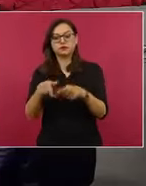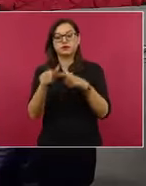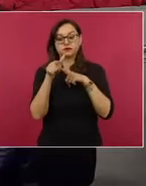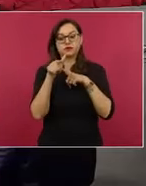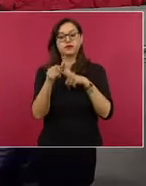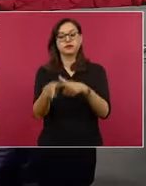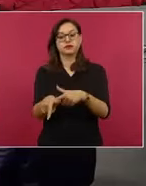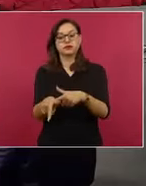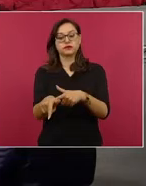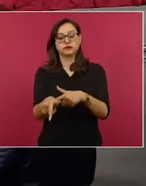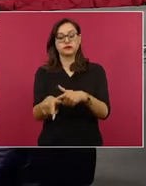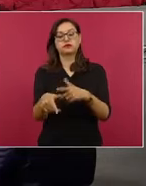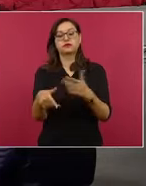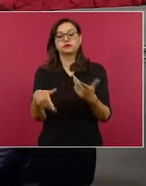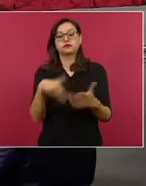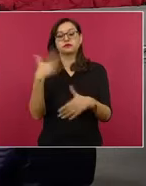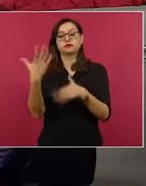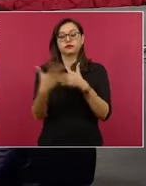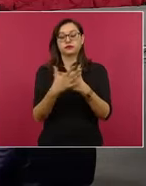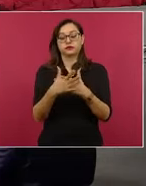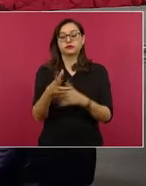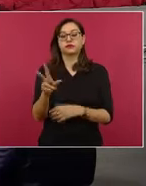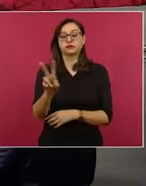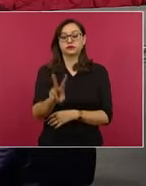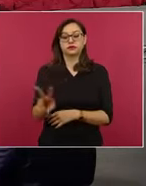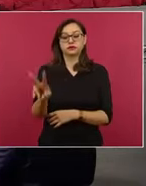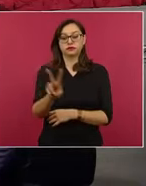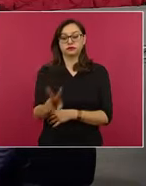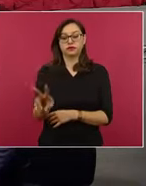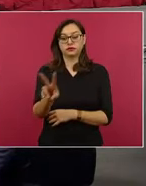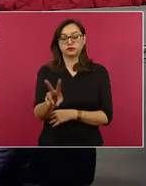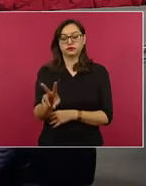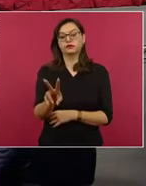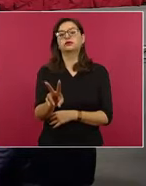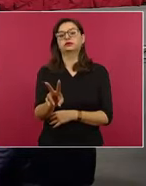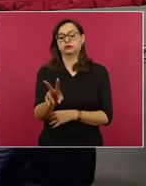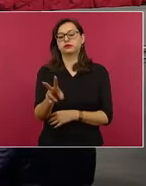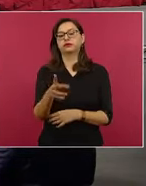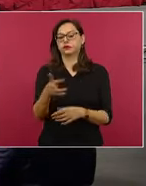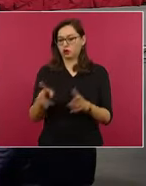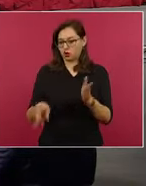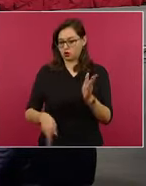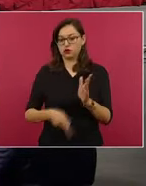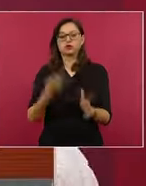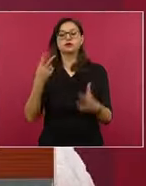y el próximo viernes también estamos convocados